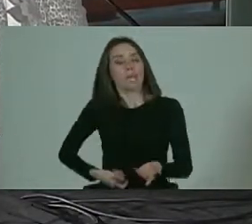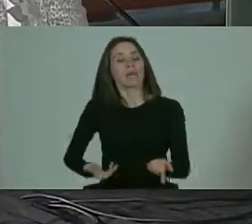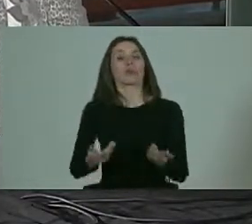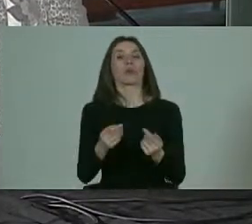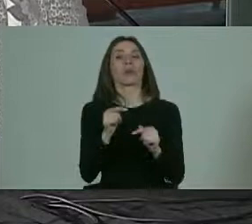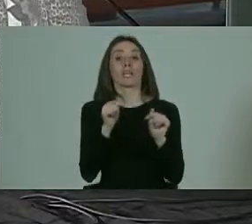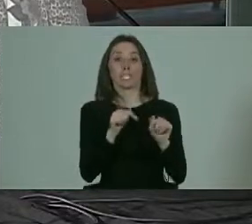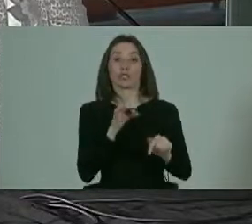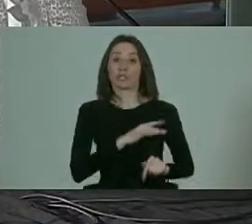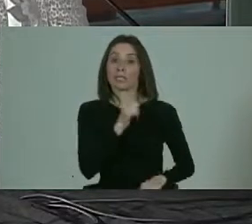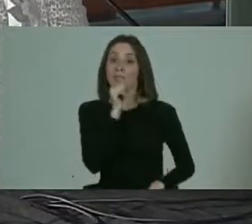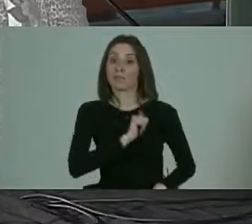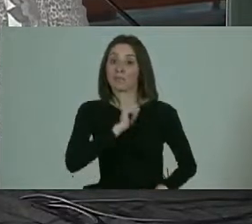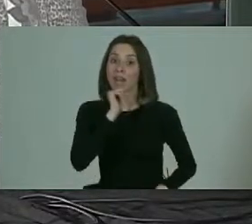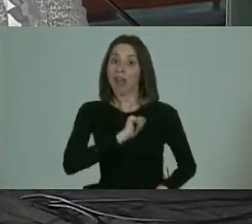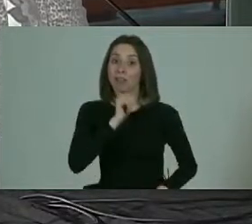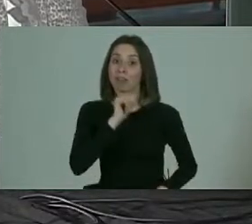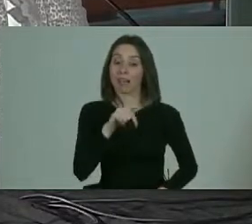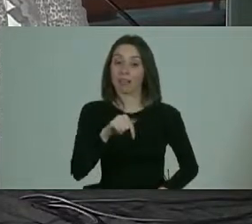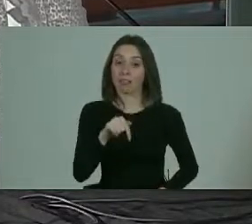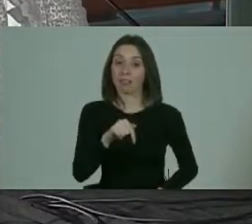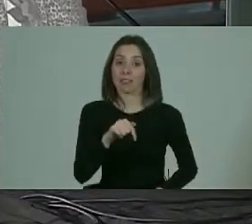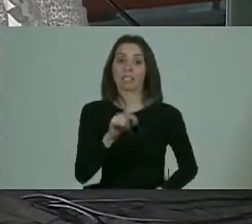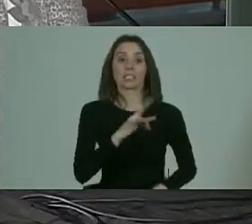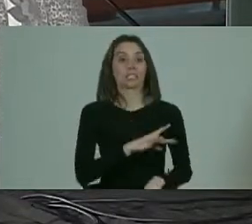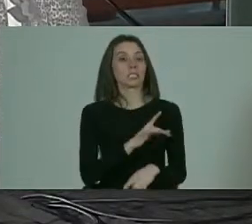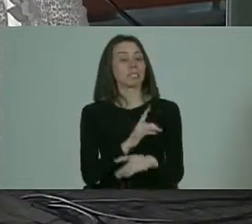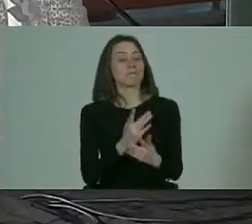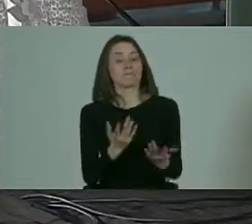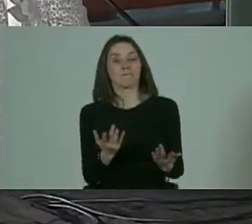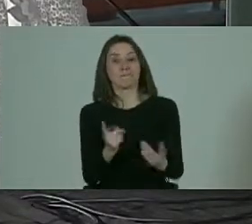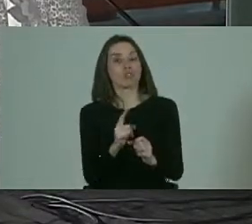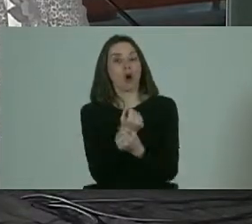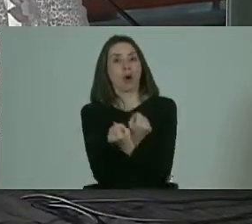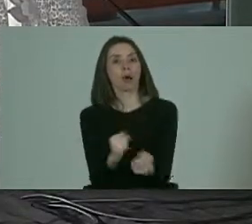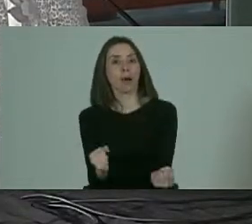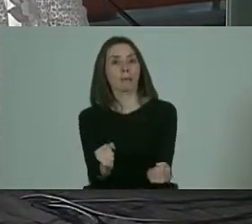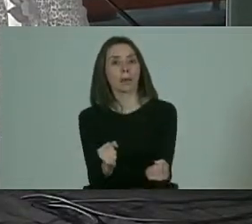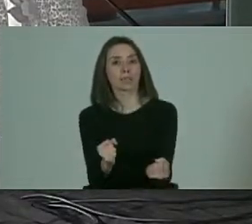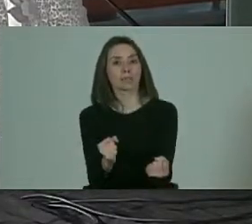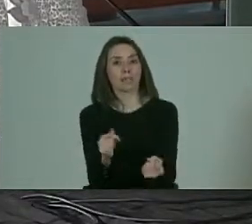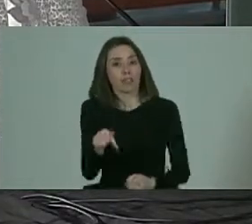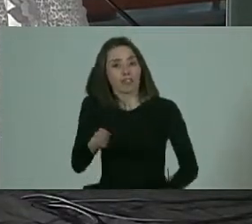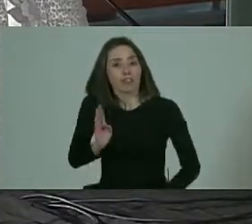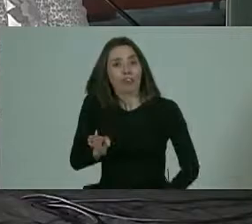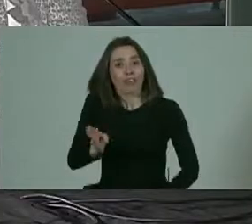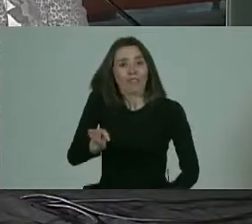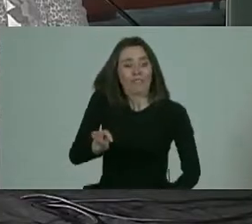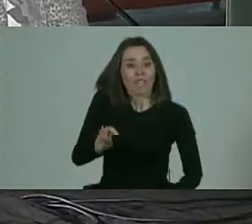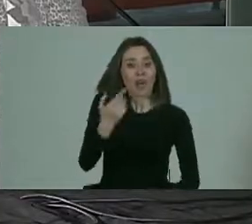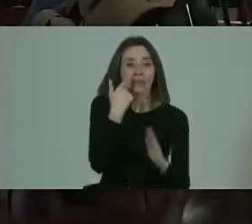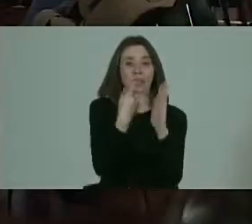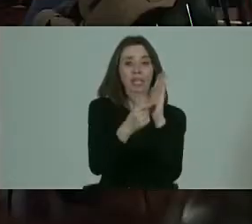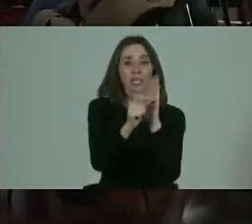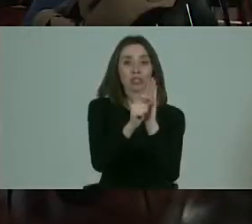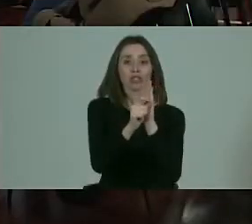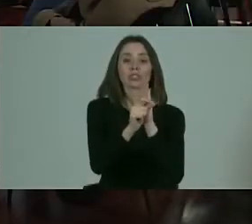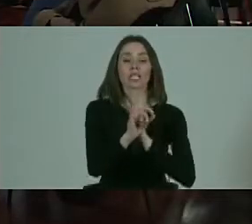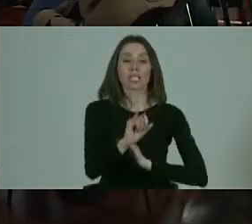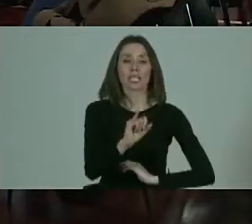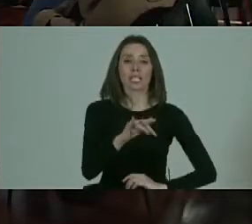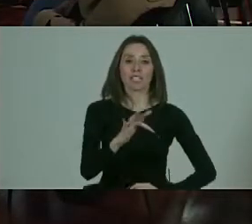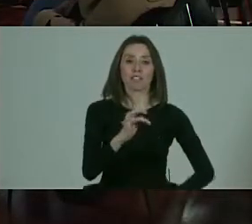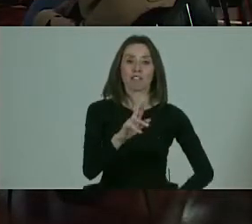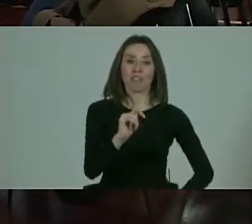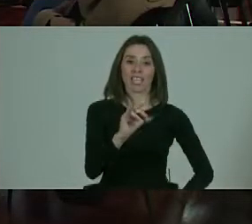falta de nuestro país nuestro país no ha sido capaz ni siquiera todavía de reconocer a la infertilidad como una